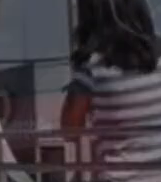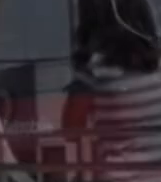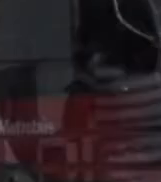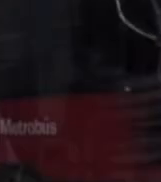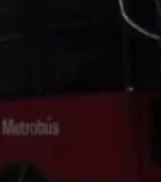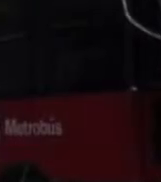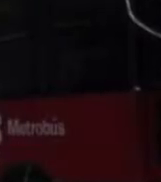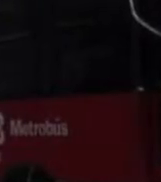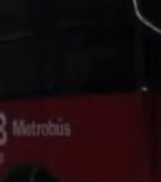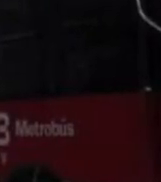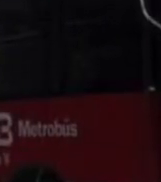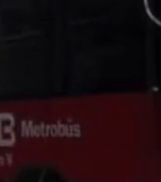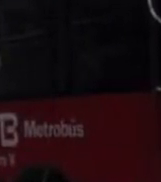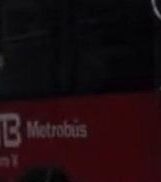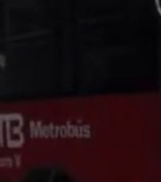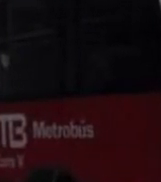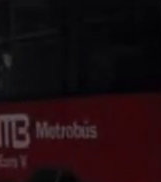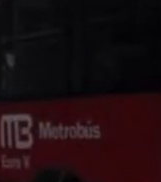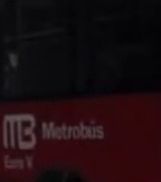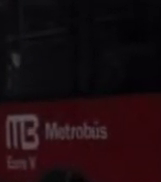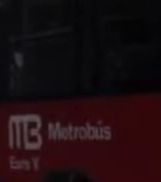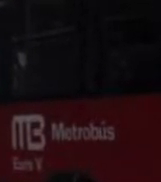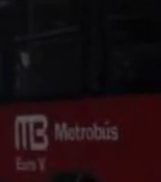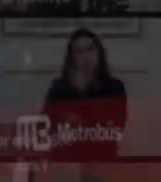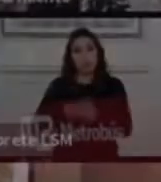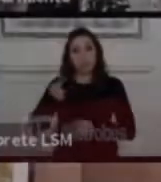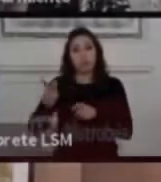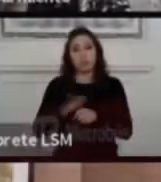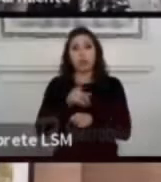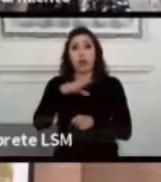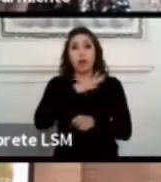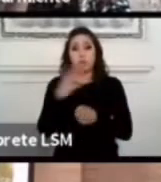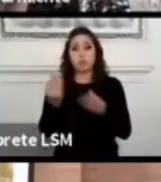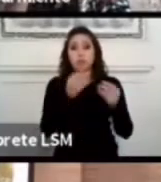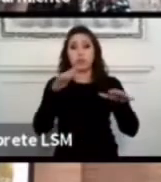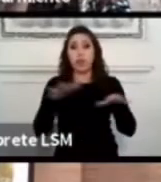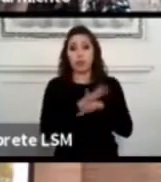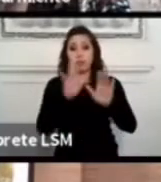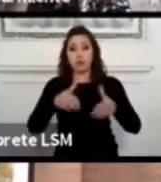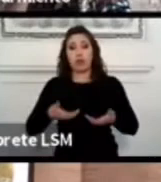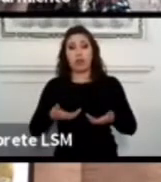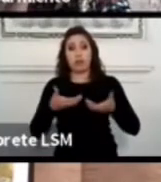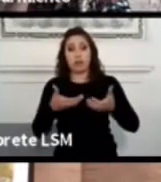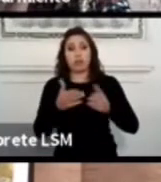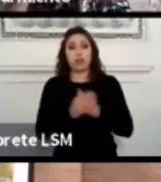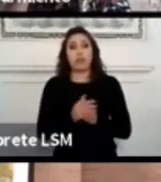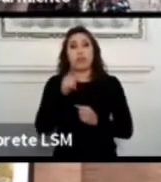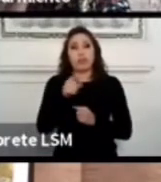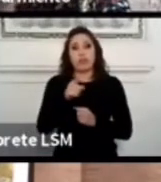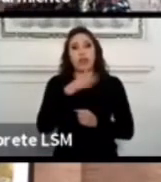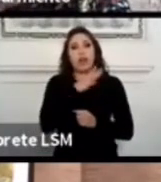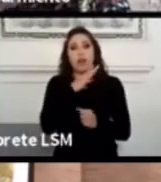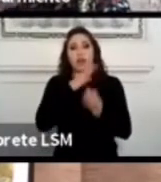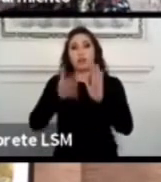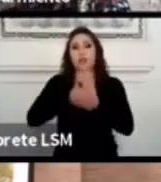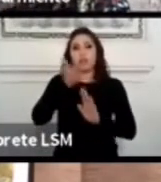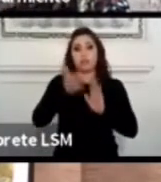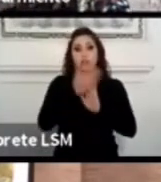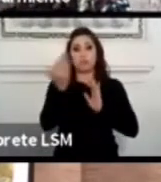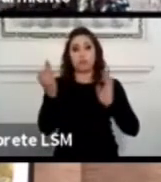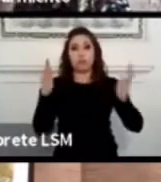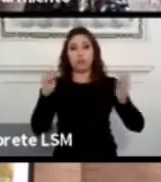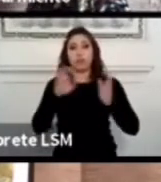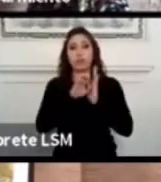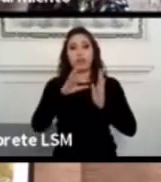de ejecución de obras sobre todo de alto impacto durante el trayecto de la ampliación propuesta existen construcciones históricas como el